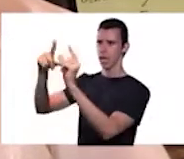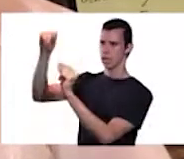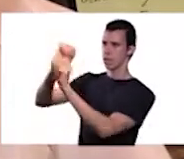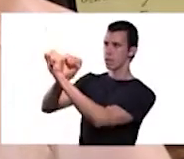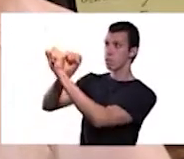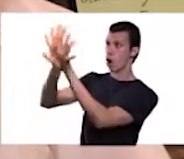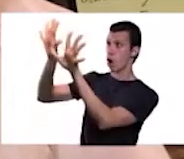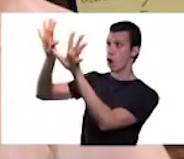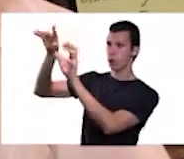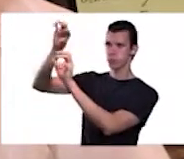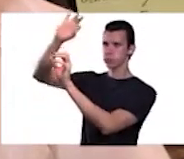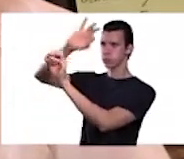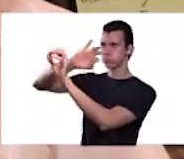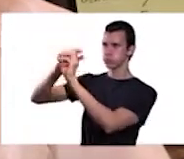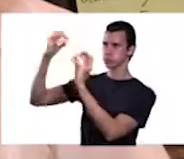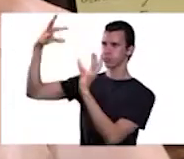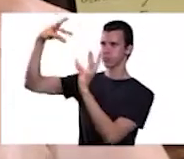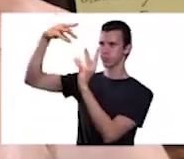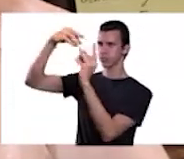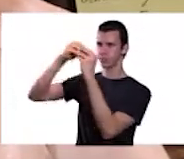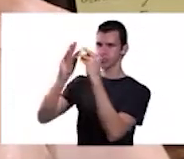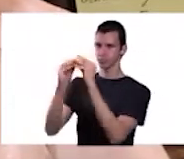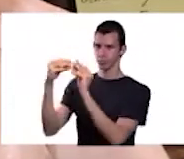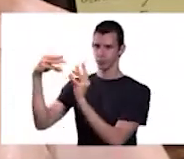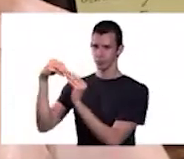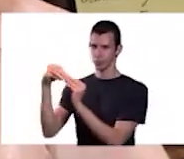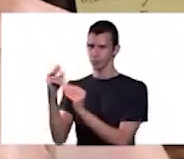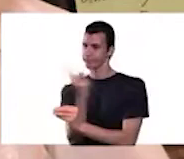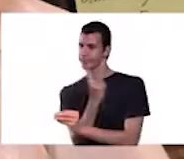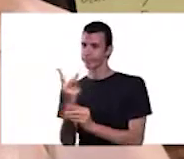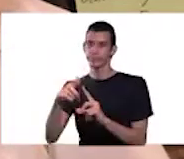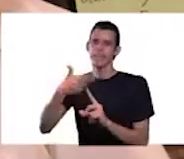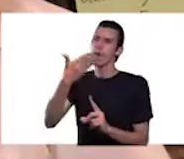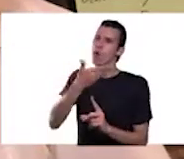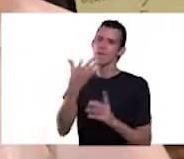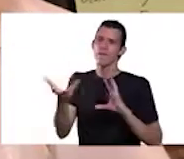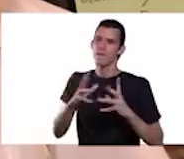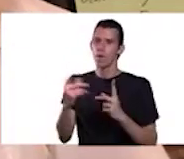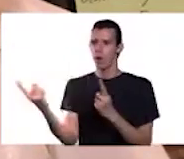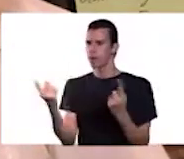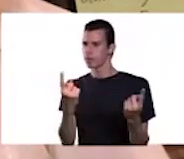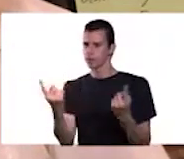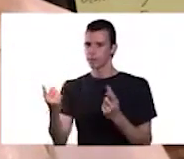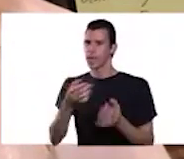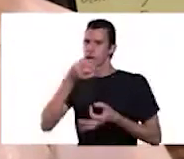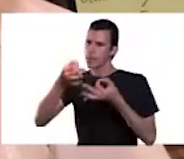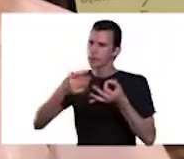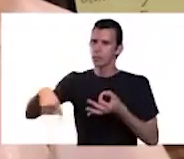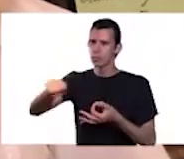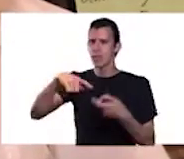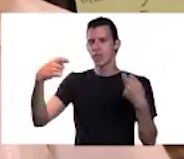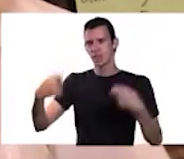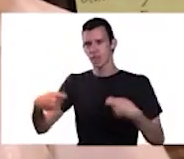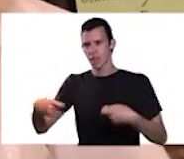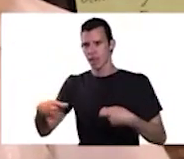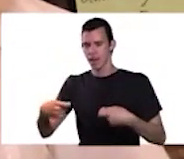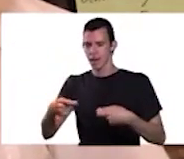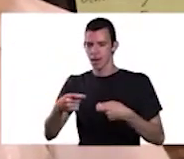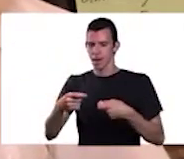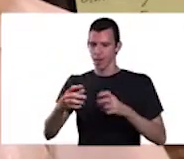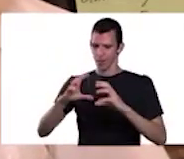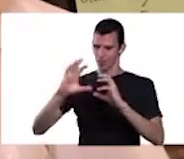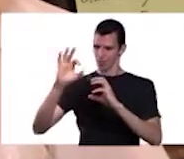contenido. Deben estudiar además cuál es la estructura del sistema solar, cómo está formado, y dentro de eso